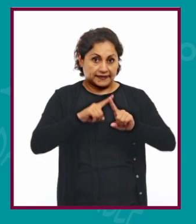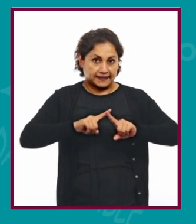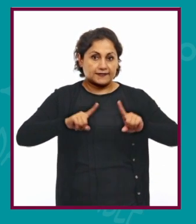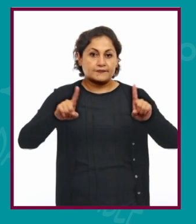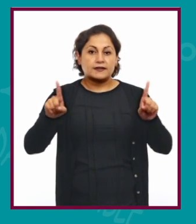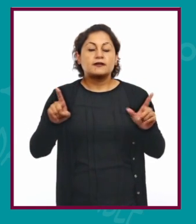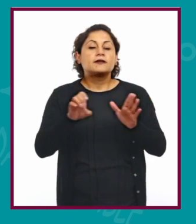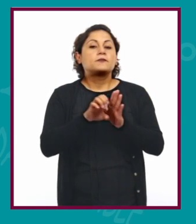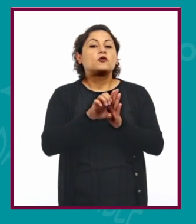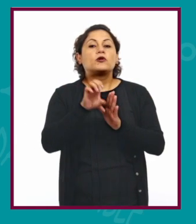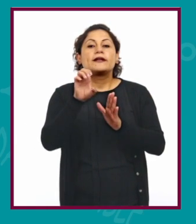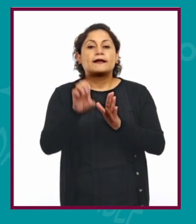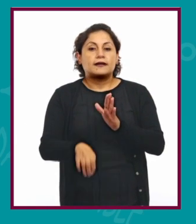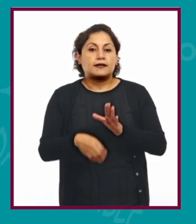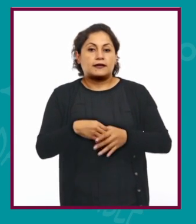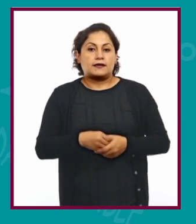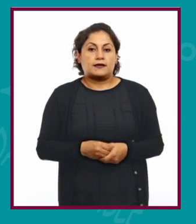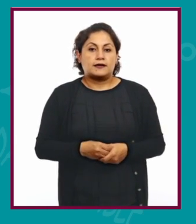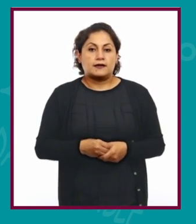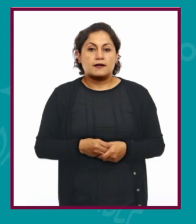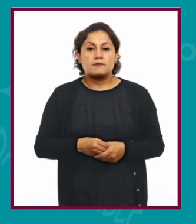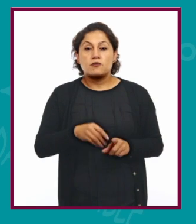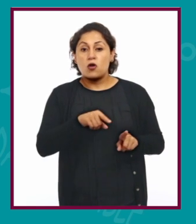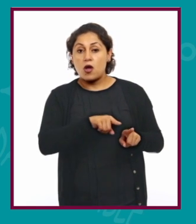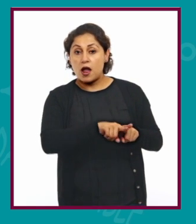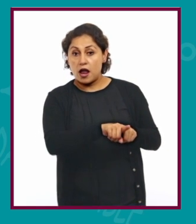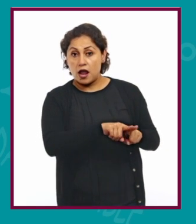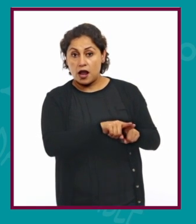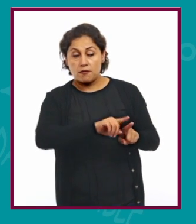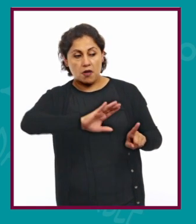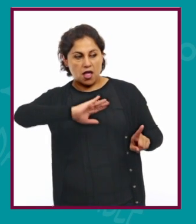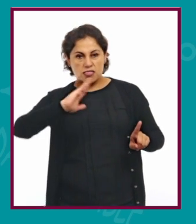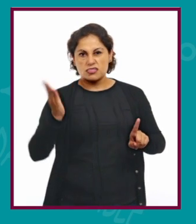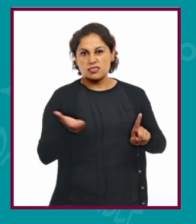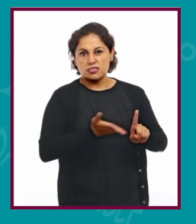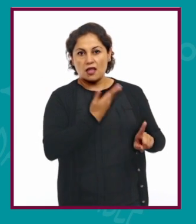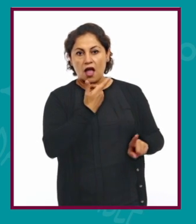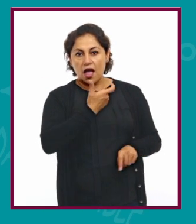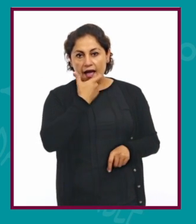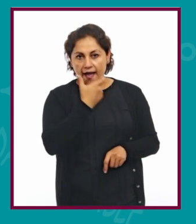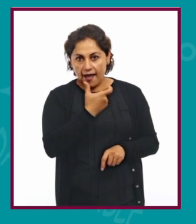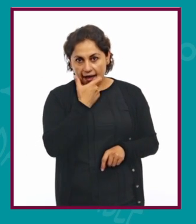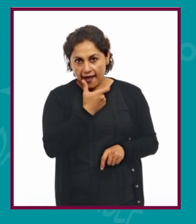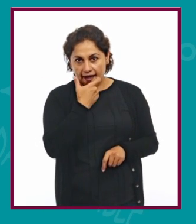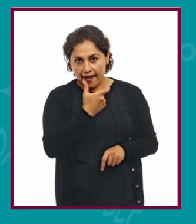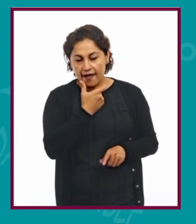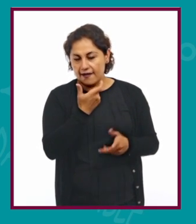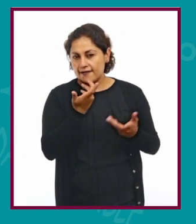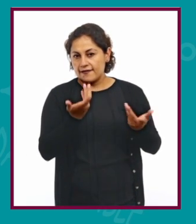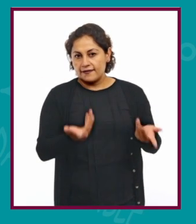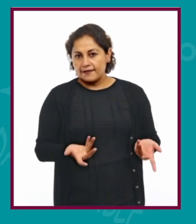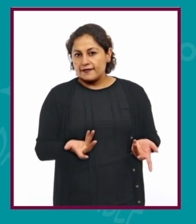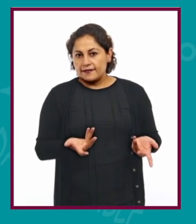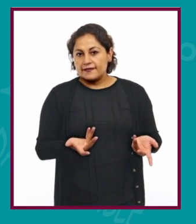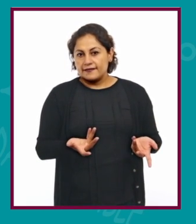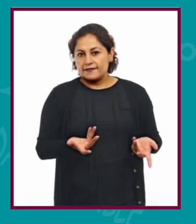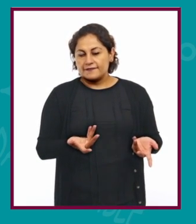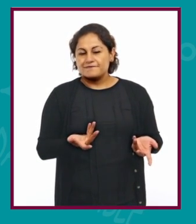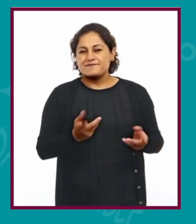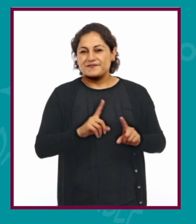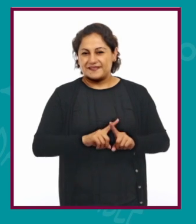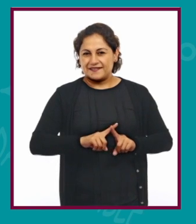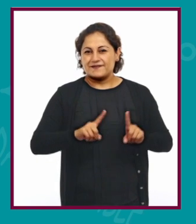Vaya, no es lo mismo, por poner un ejemplo, darle un zape a tu hermano y reírte por eso, digamos que